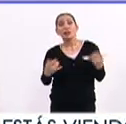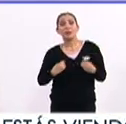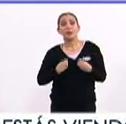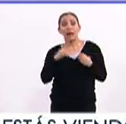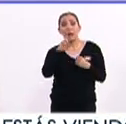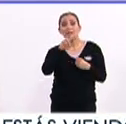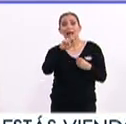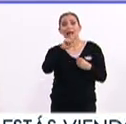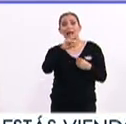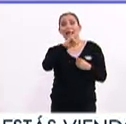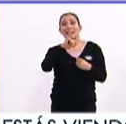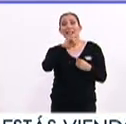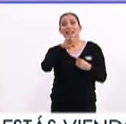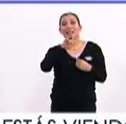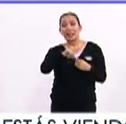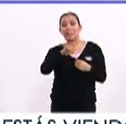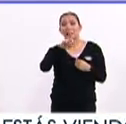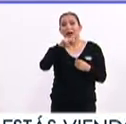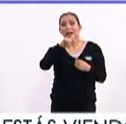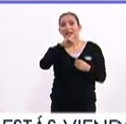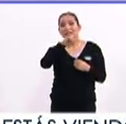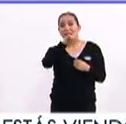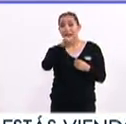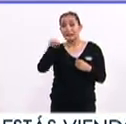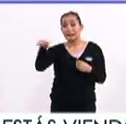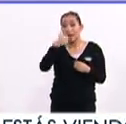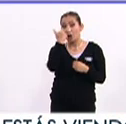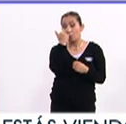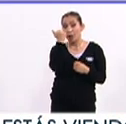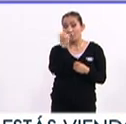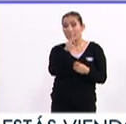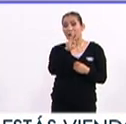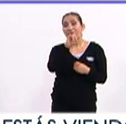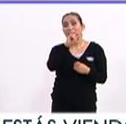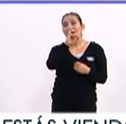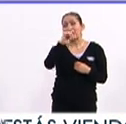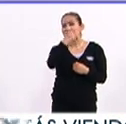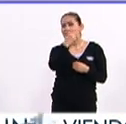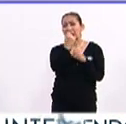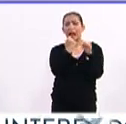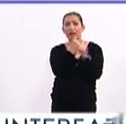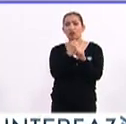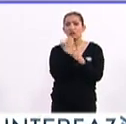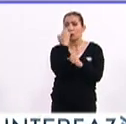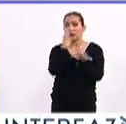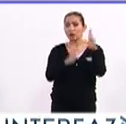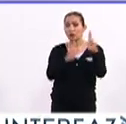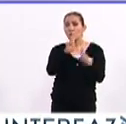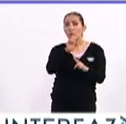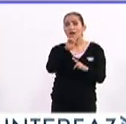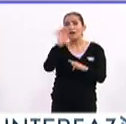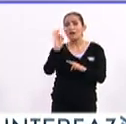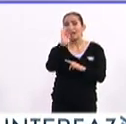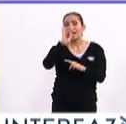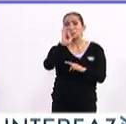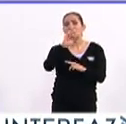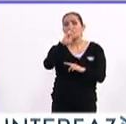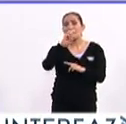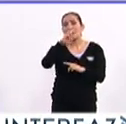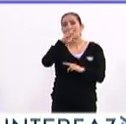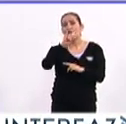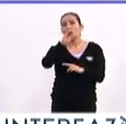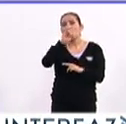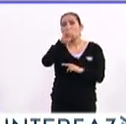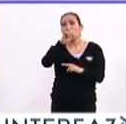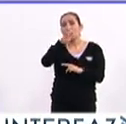vida de Valeria Giselle Aguilar Martínez. Ella es alumna de la Benemérita y Centenaria Escuela Normal Urbana Federal Jesús Romero